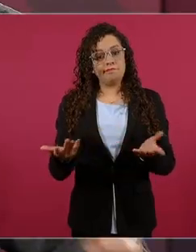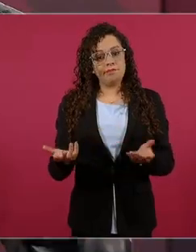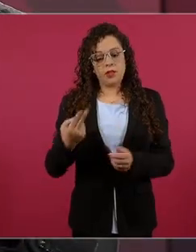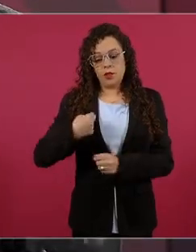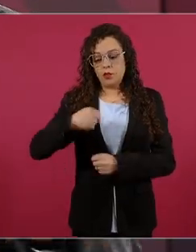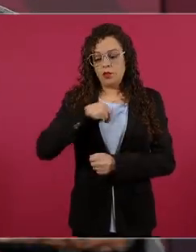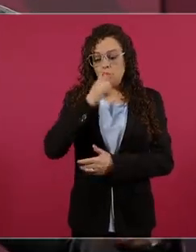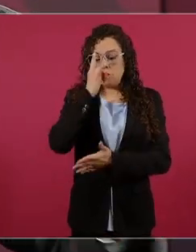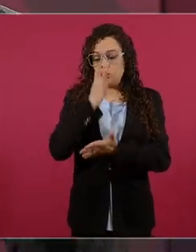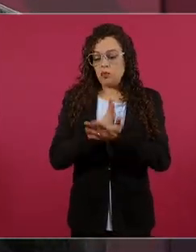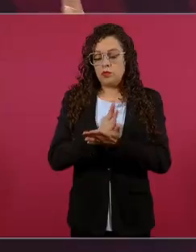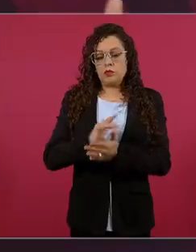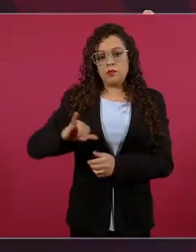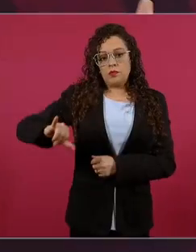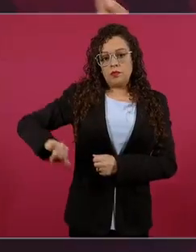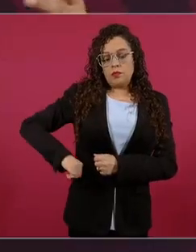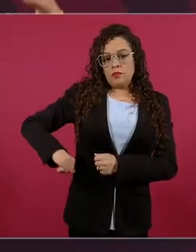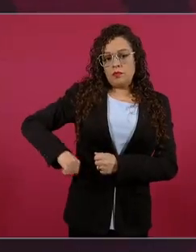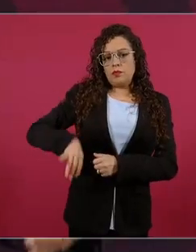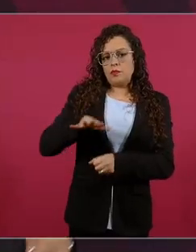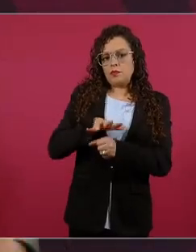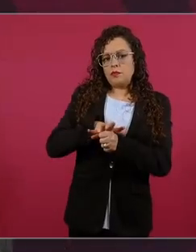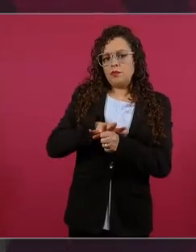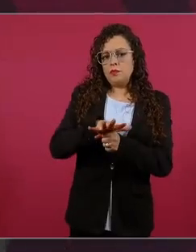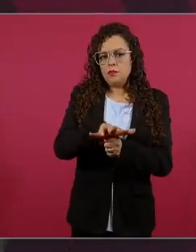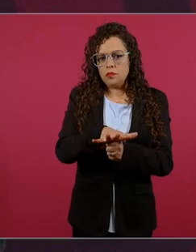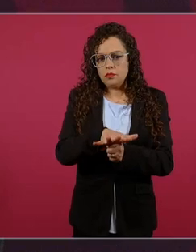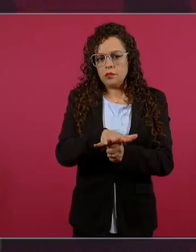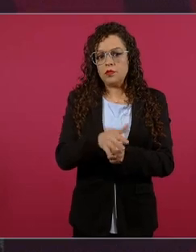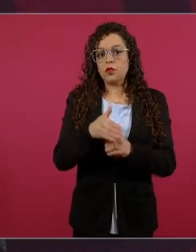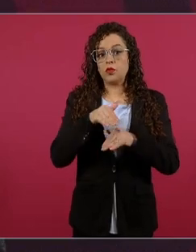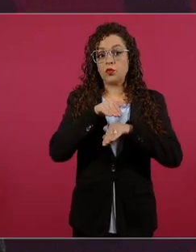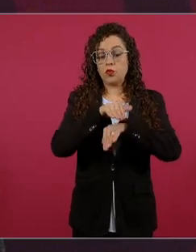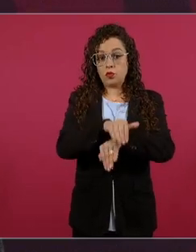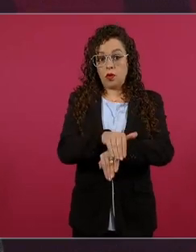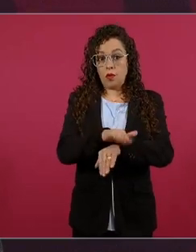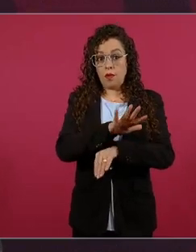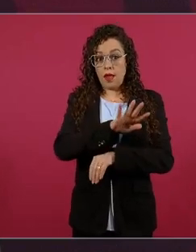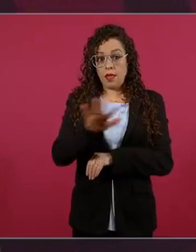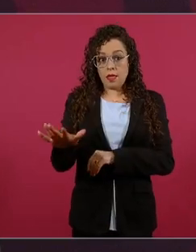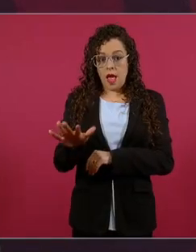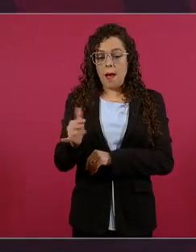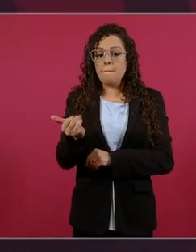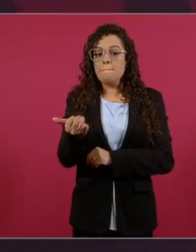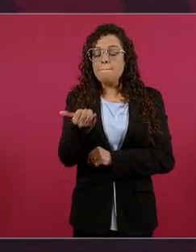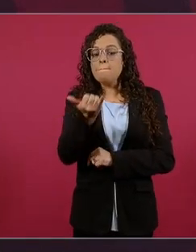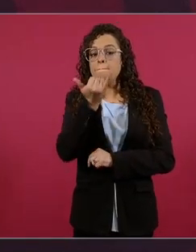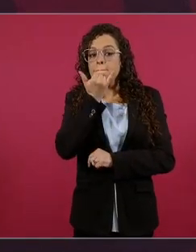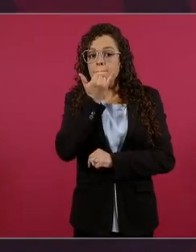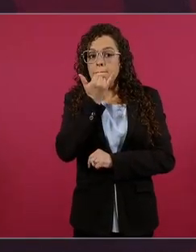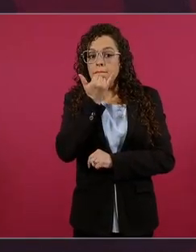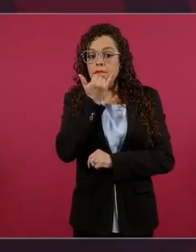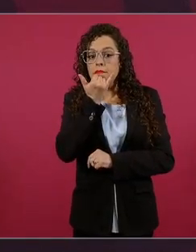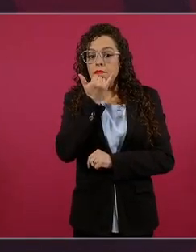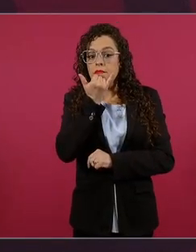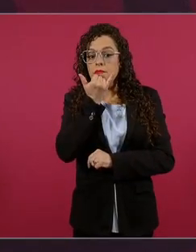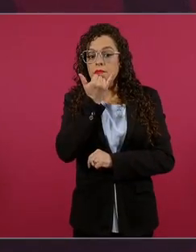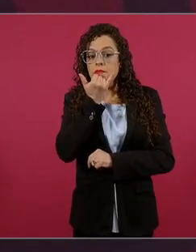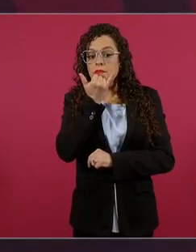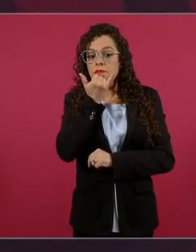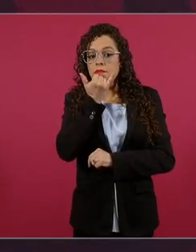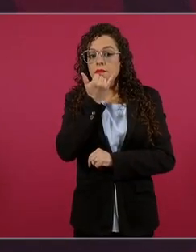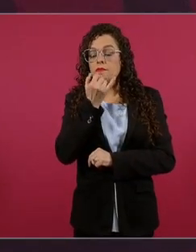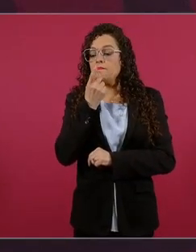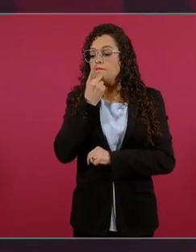reforzar a partir del perdón, a partir de